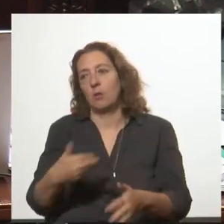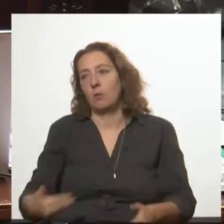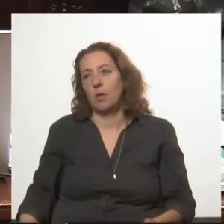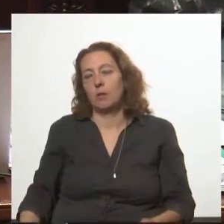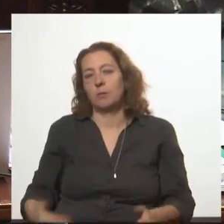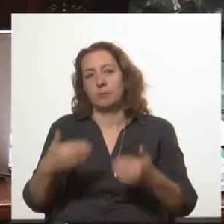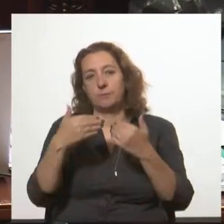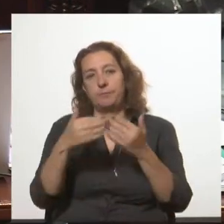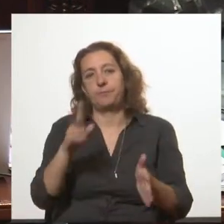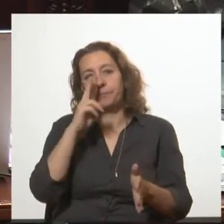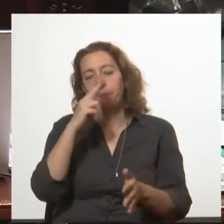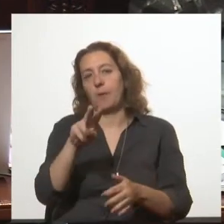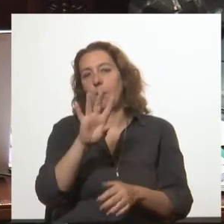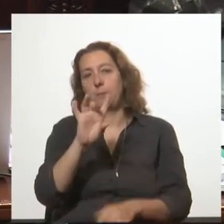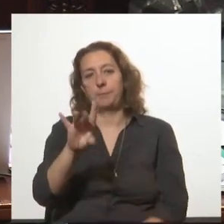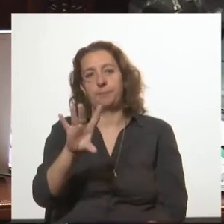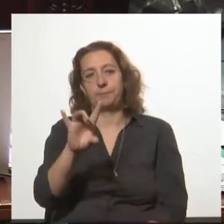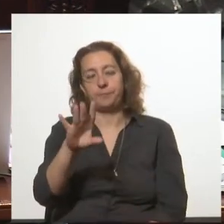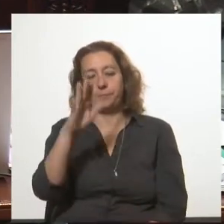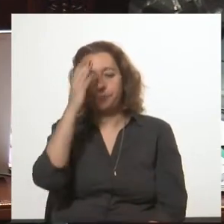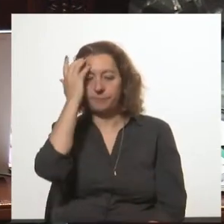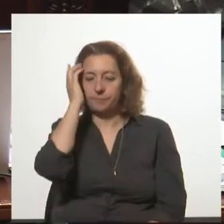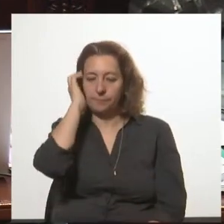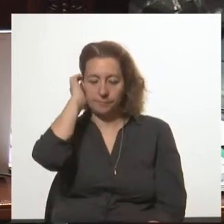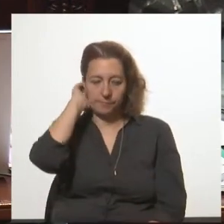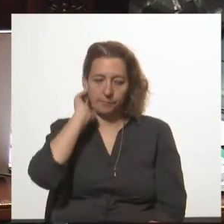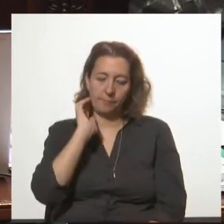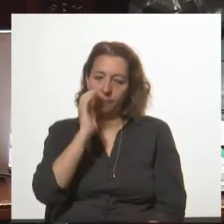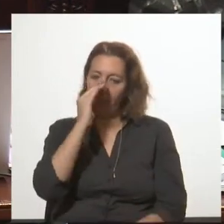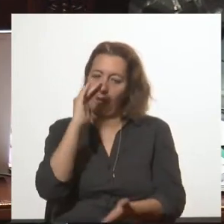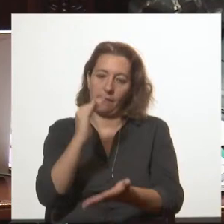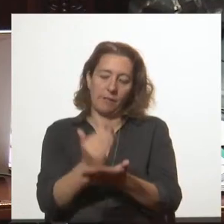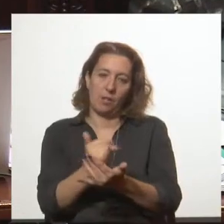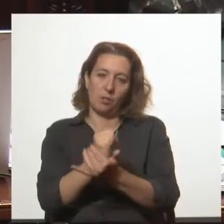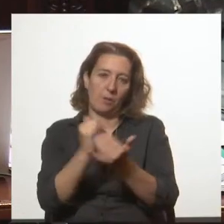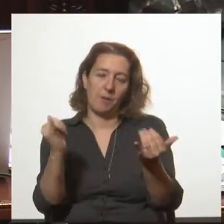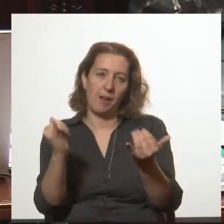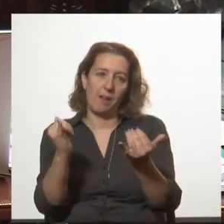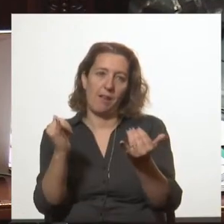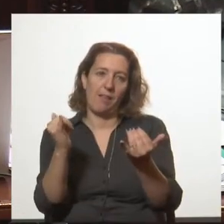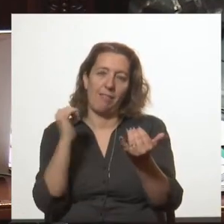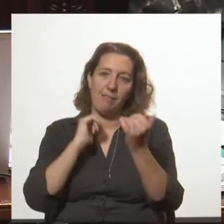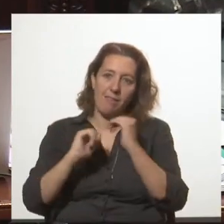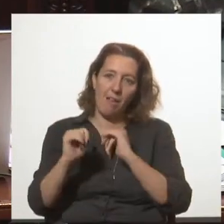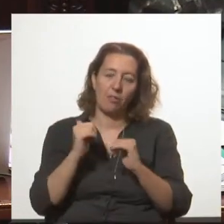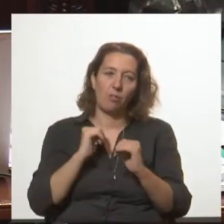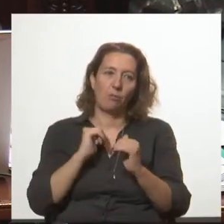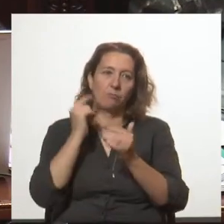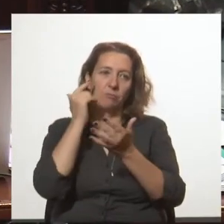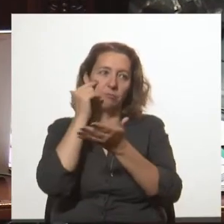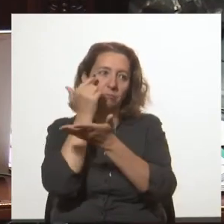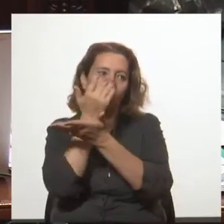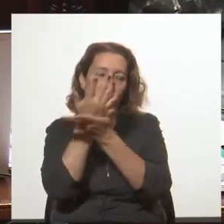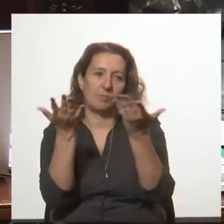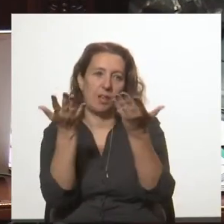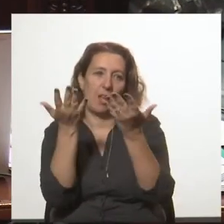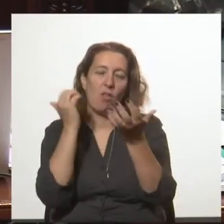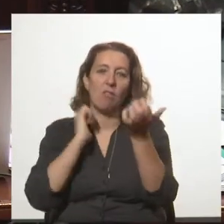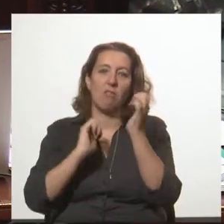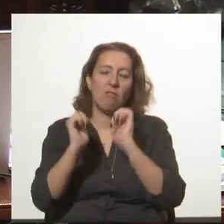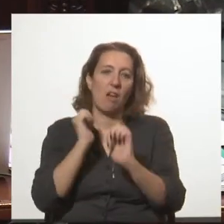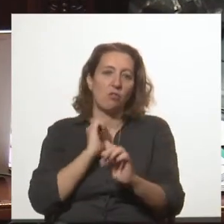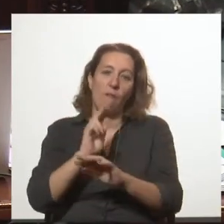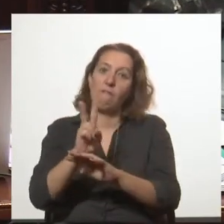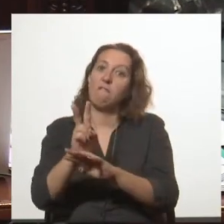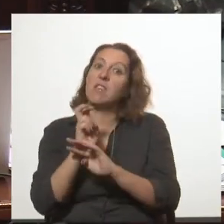iniciaba el 2015 no terminará dañando o exhibiendo un mayor daño fiscal en las cuentas